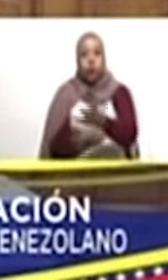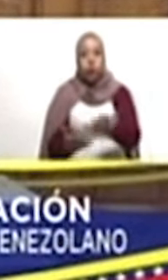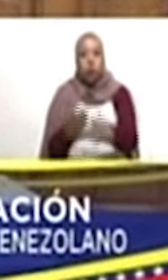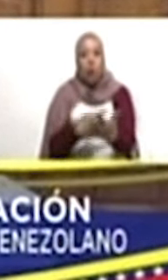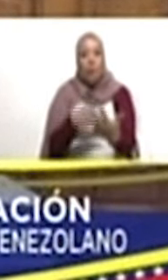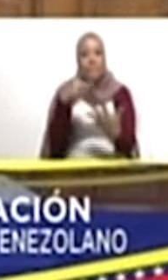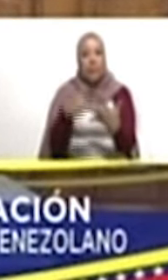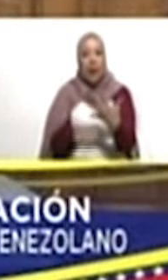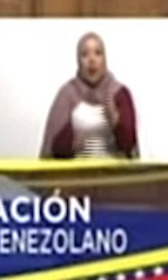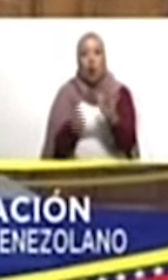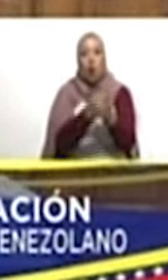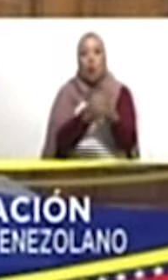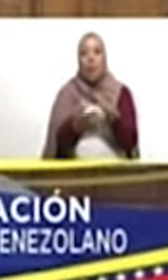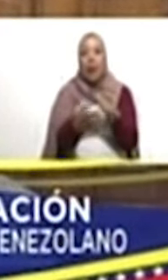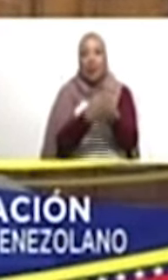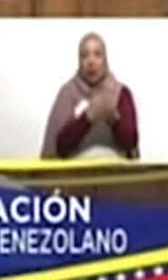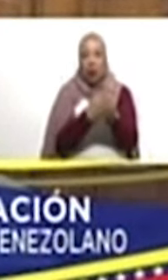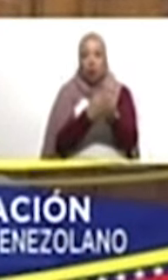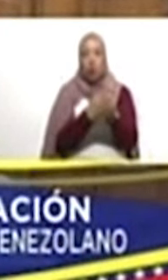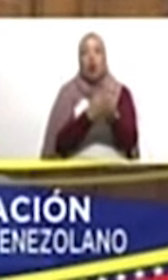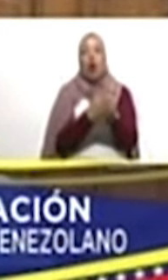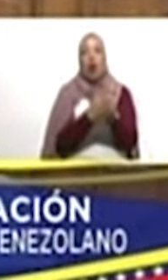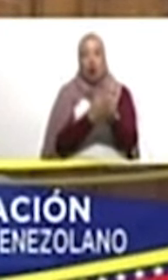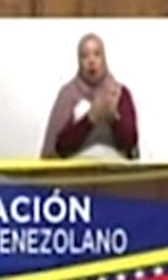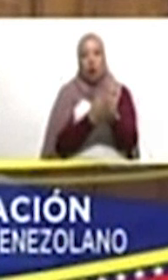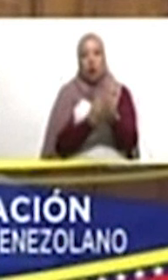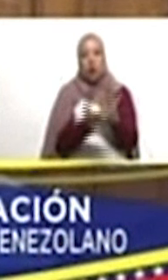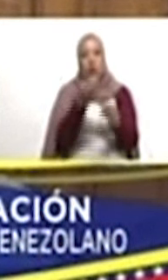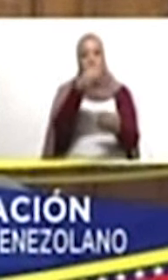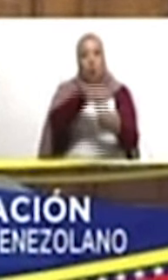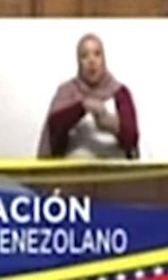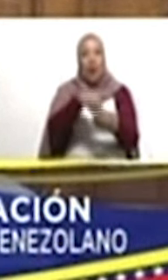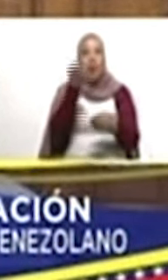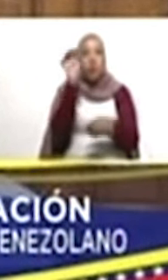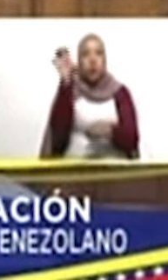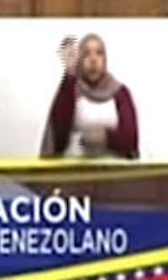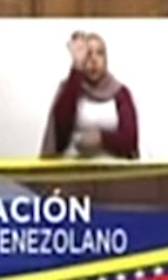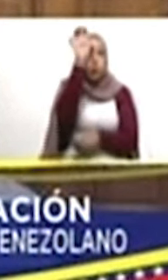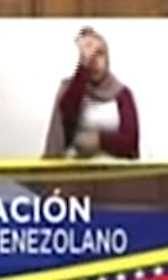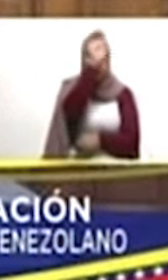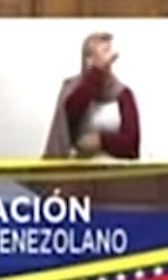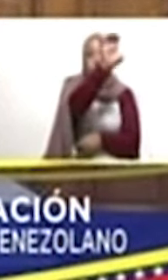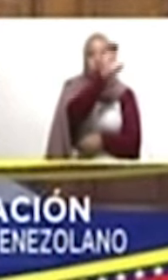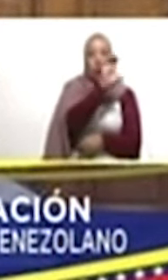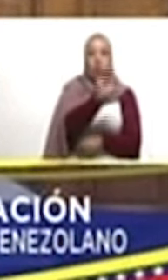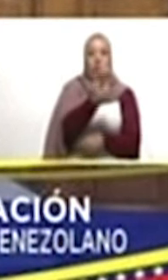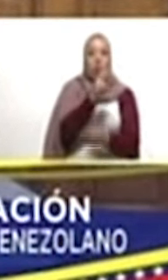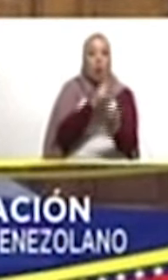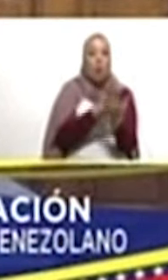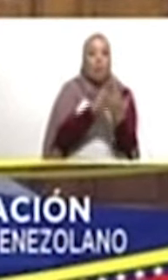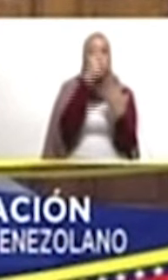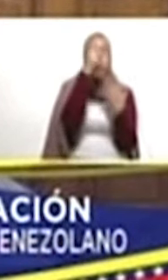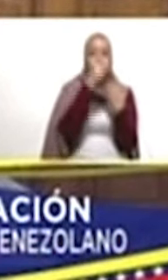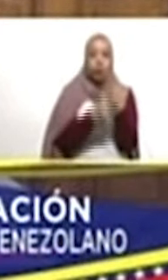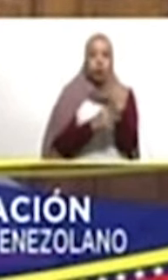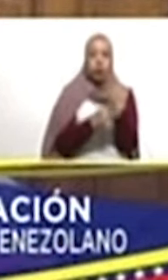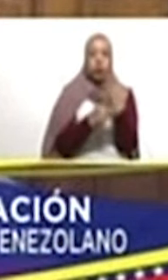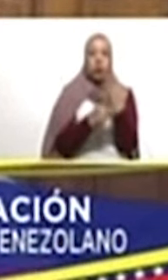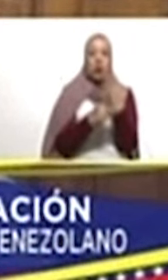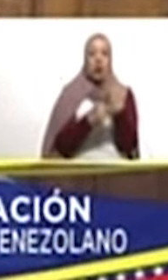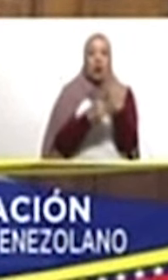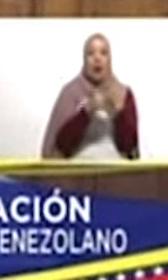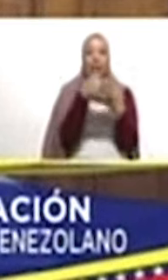conspiraciones con componentes extranjero planificadas desde